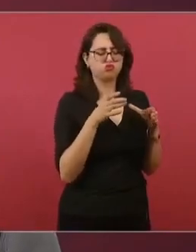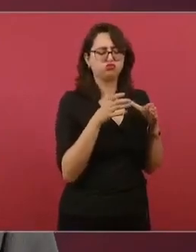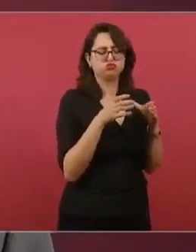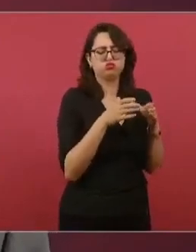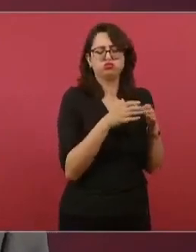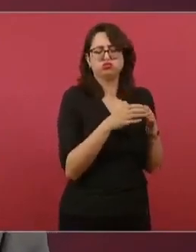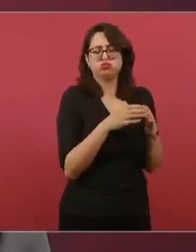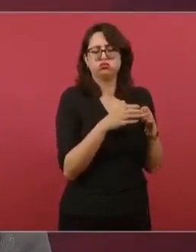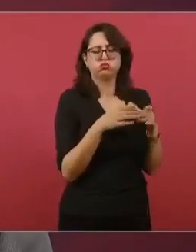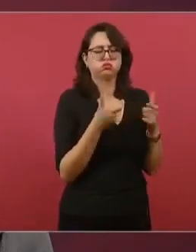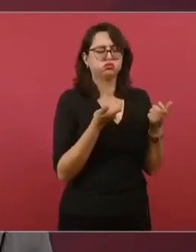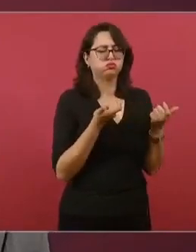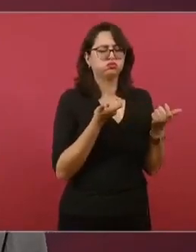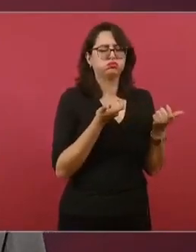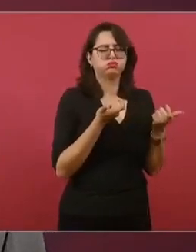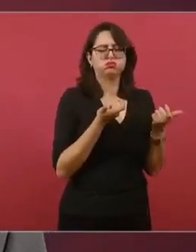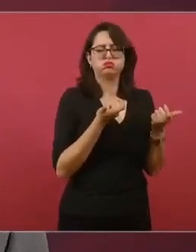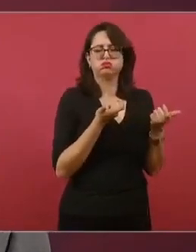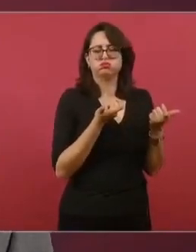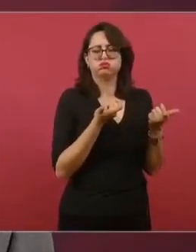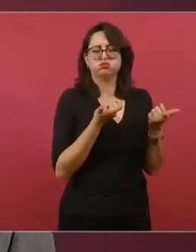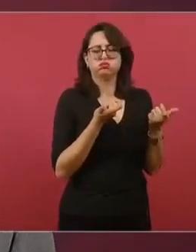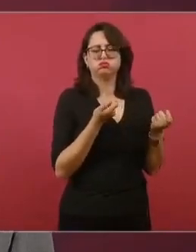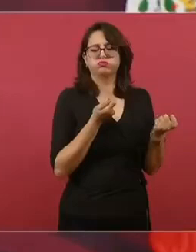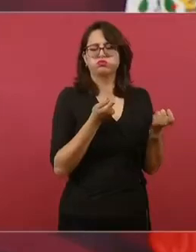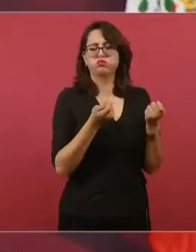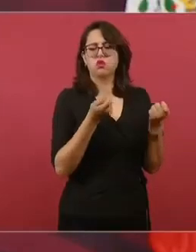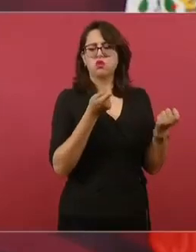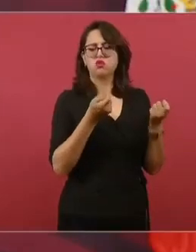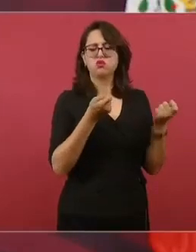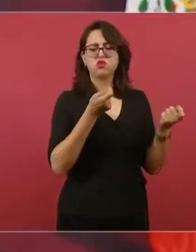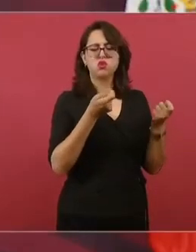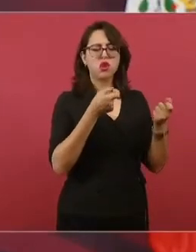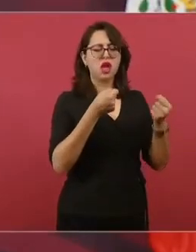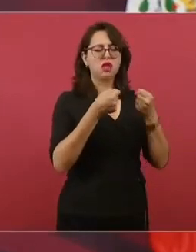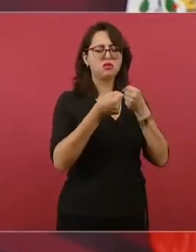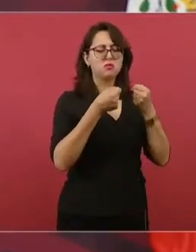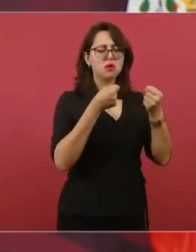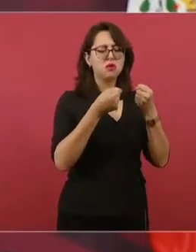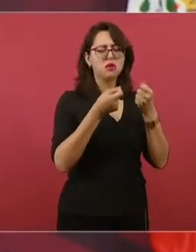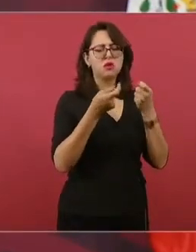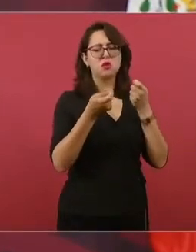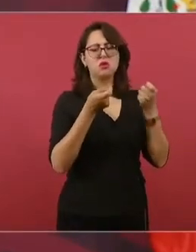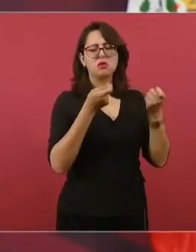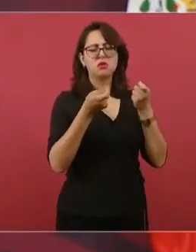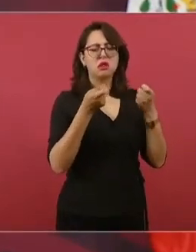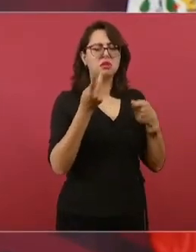controlando medios de información o de manipulación.